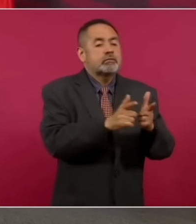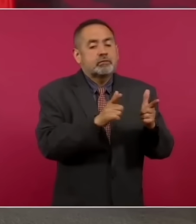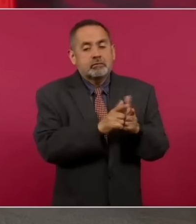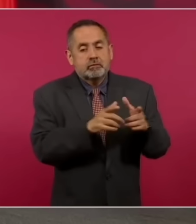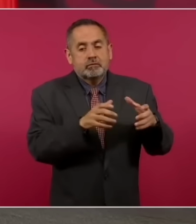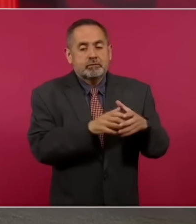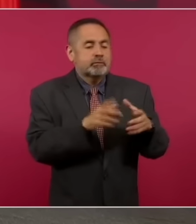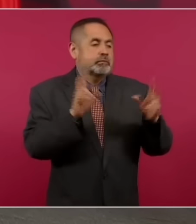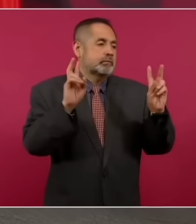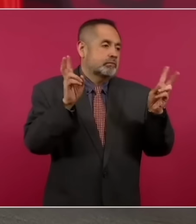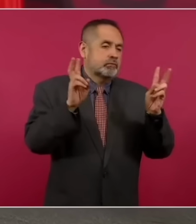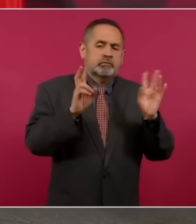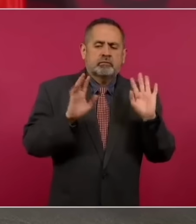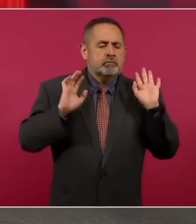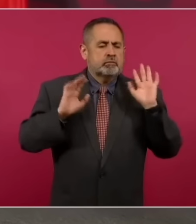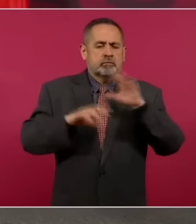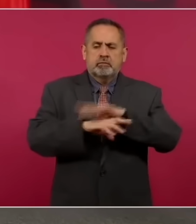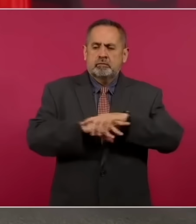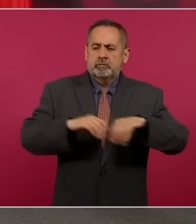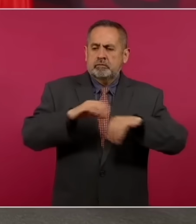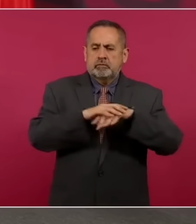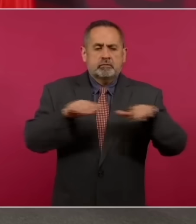supuestamente independientes